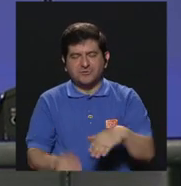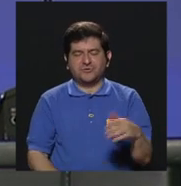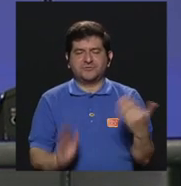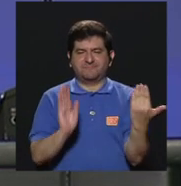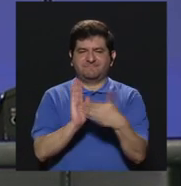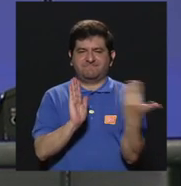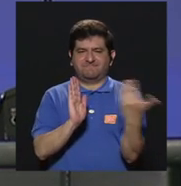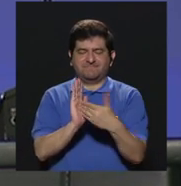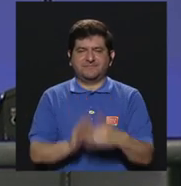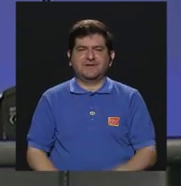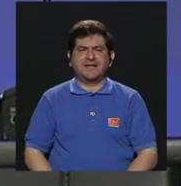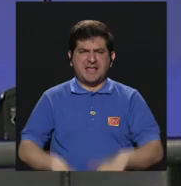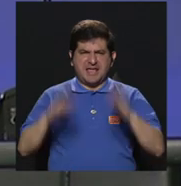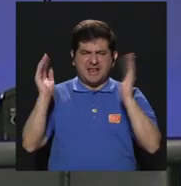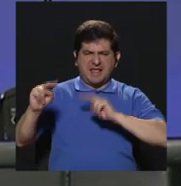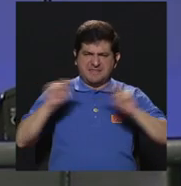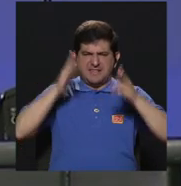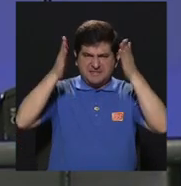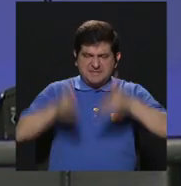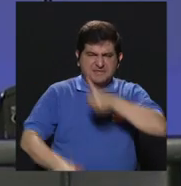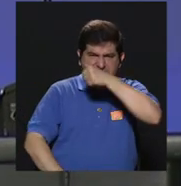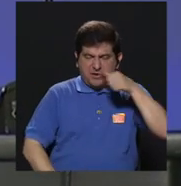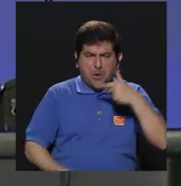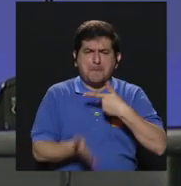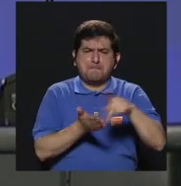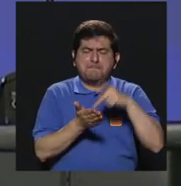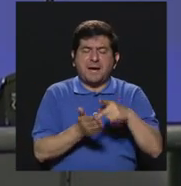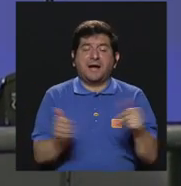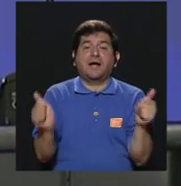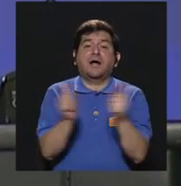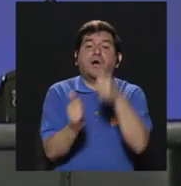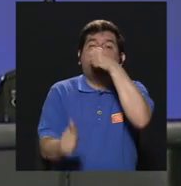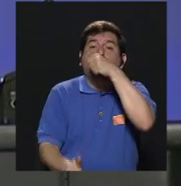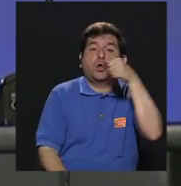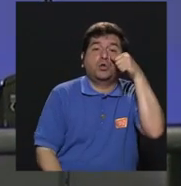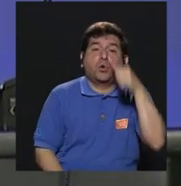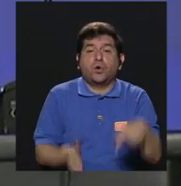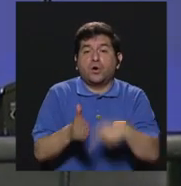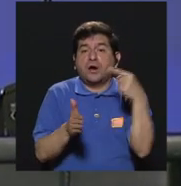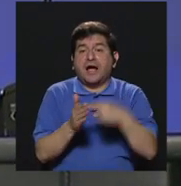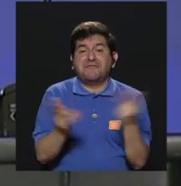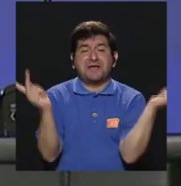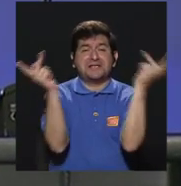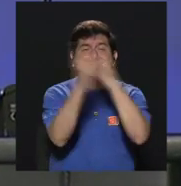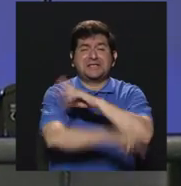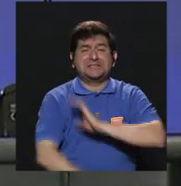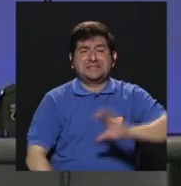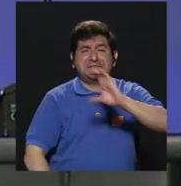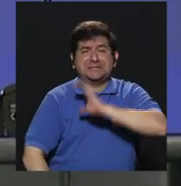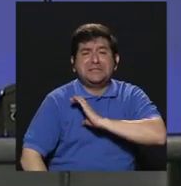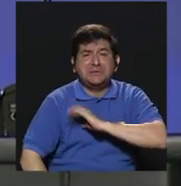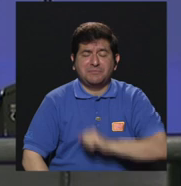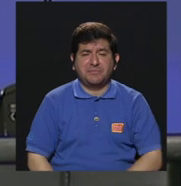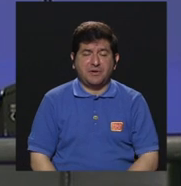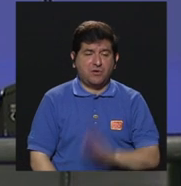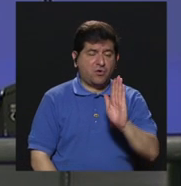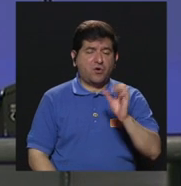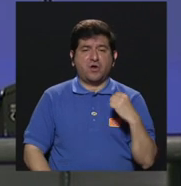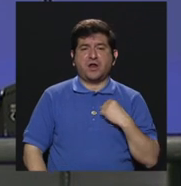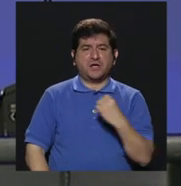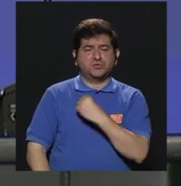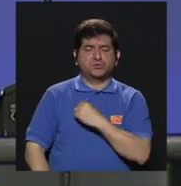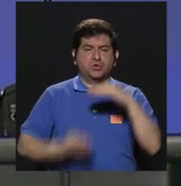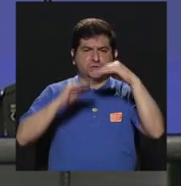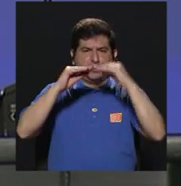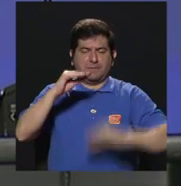Los grandes narcotraficantes pagan con droga, a veces de la peor calidad, a sus socios menores